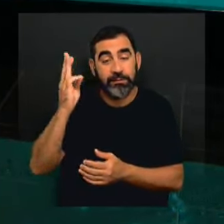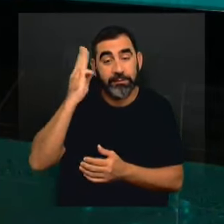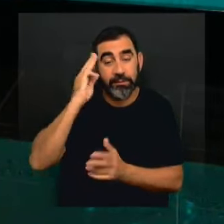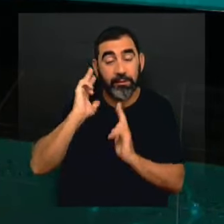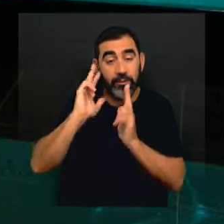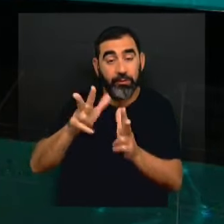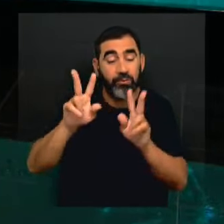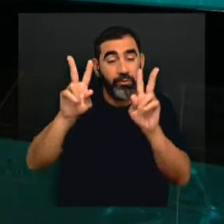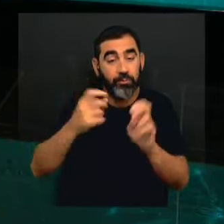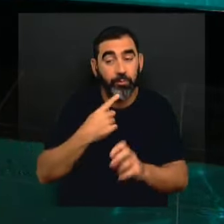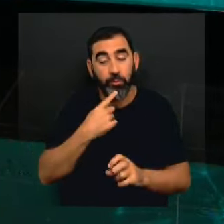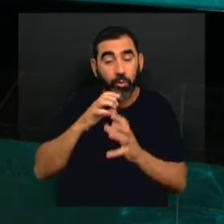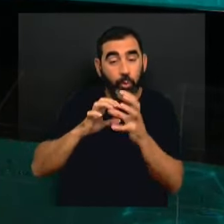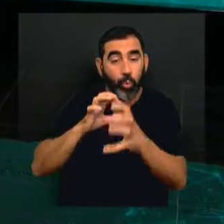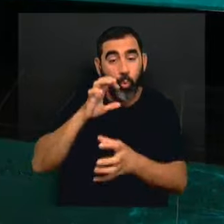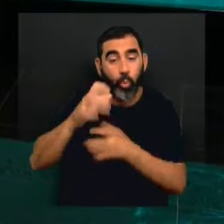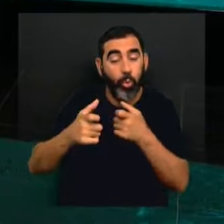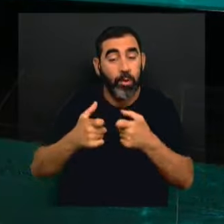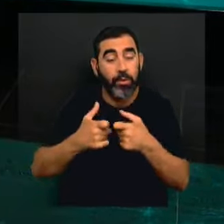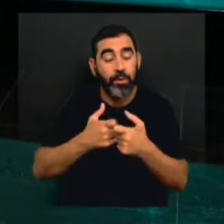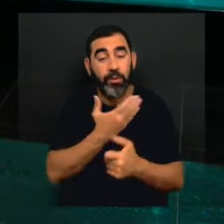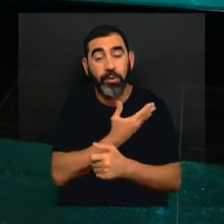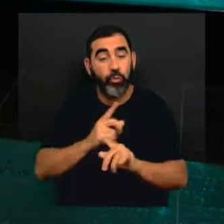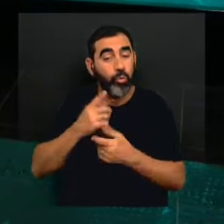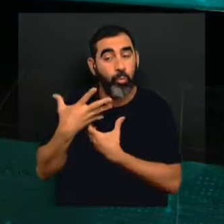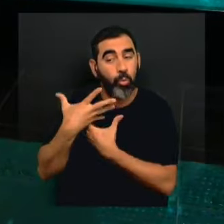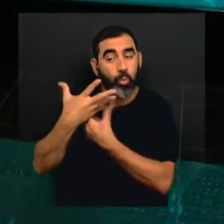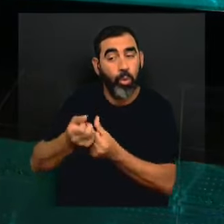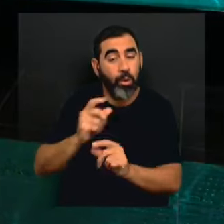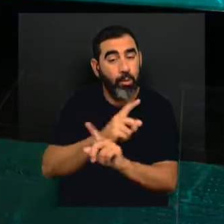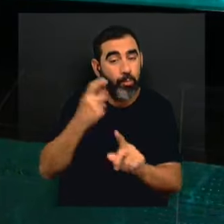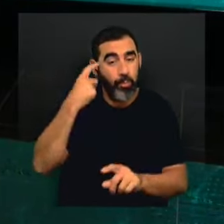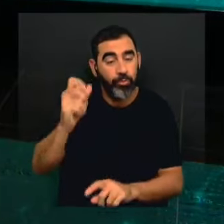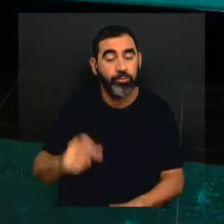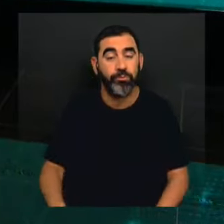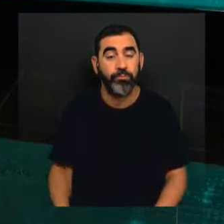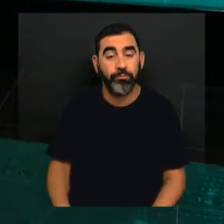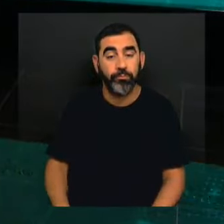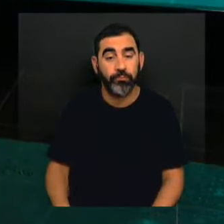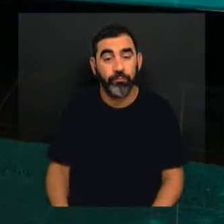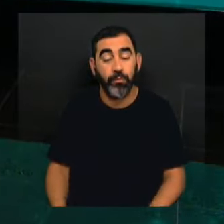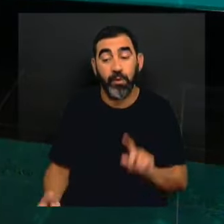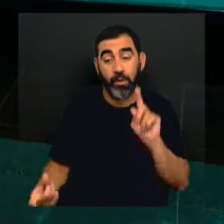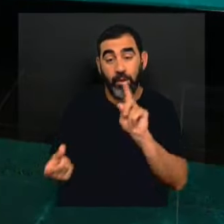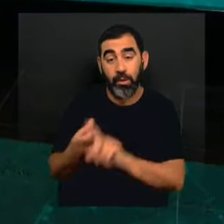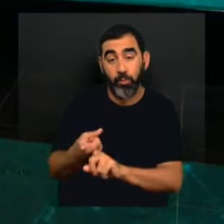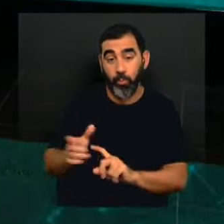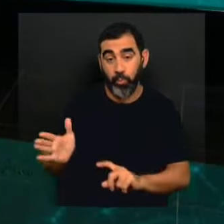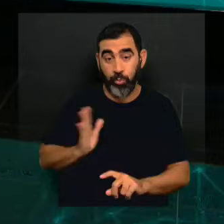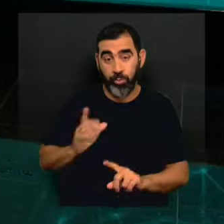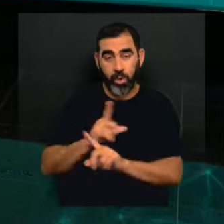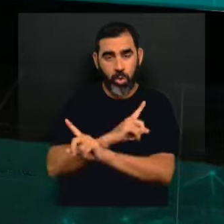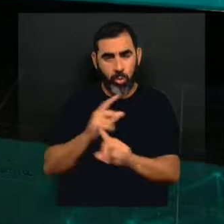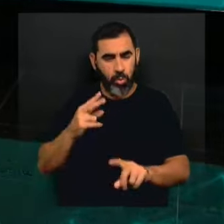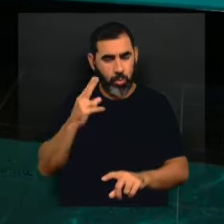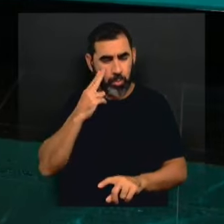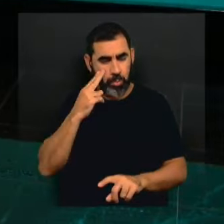del tema y cuestionó a la coalición multicolor por no acompañar la iniciativa también dijo que su esposa Irene Moreira no cometió